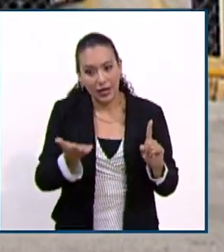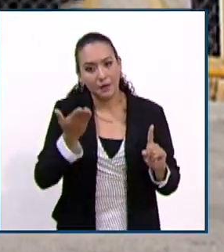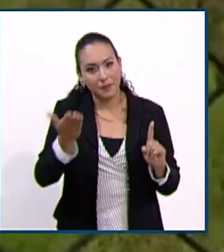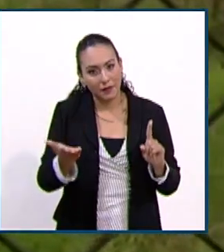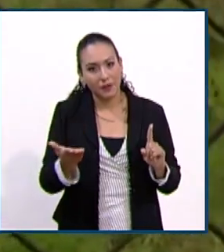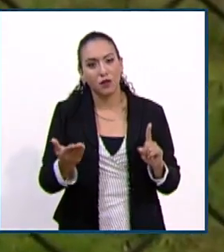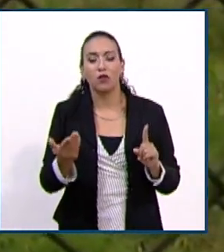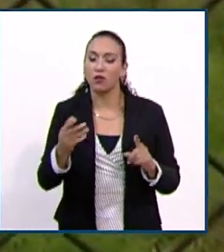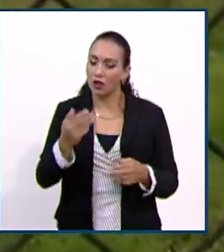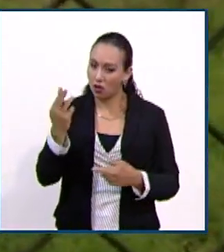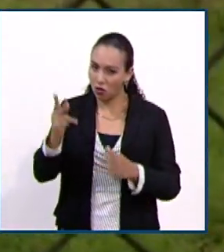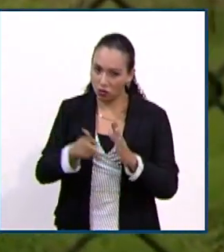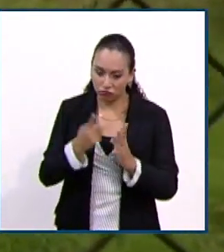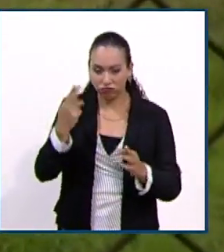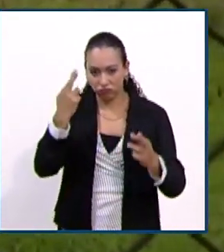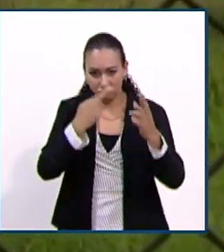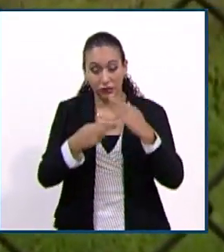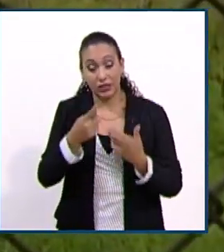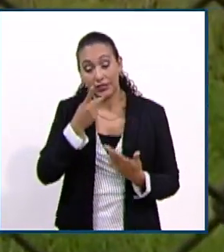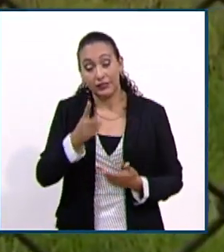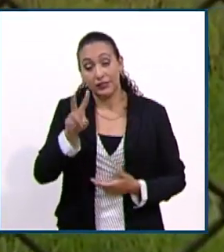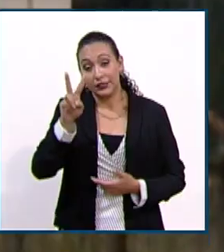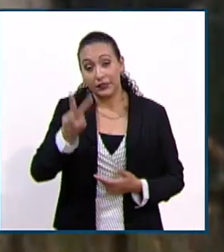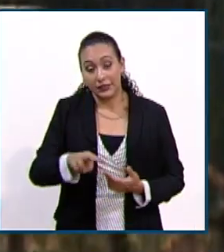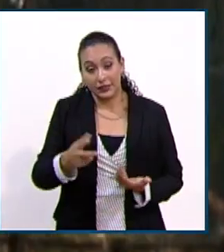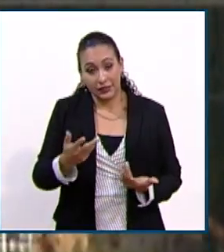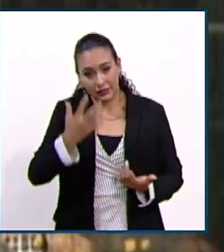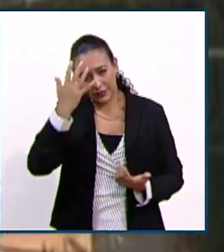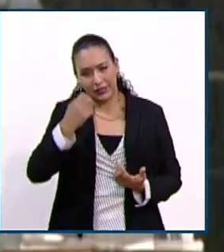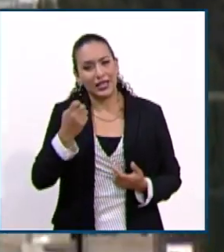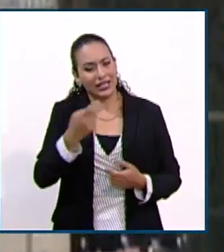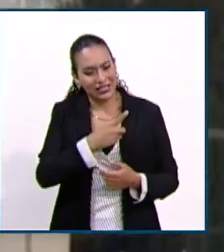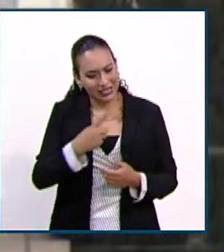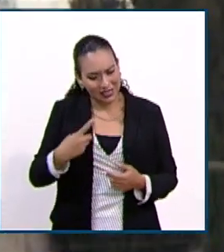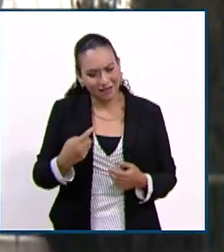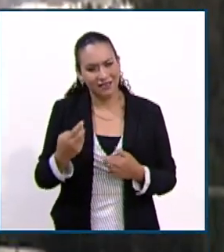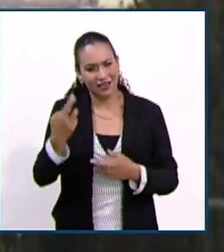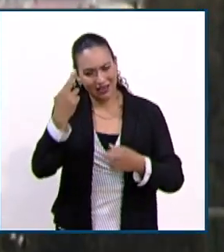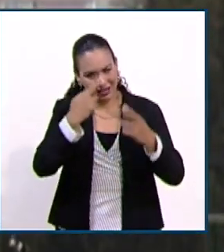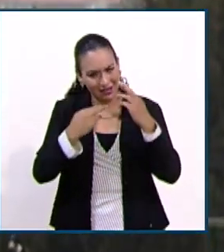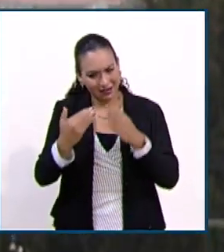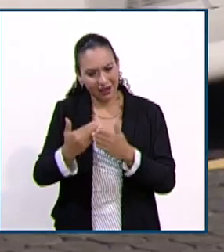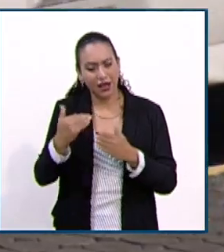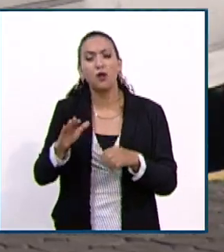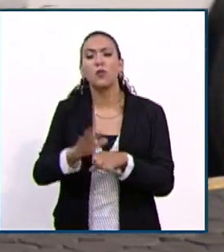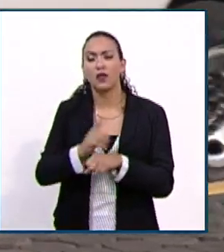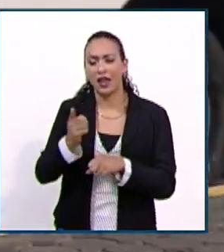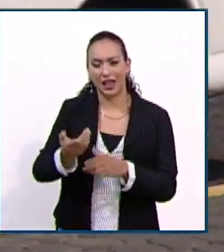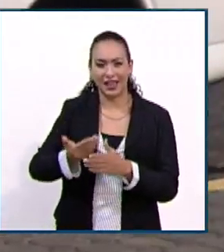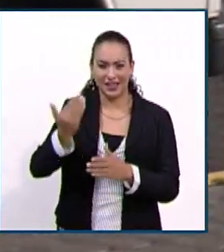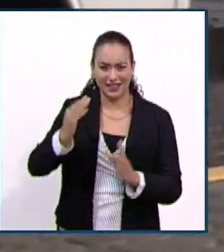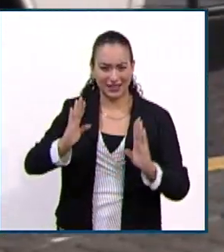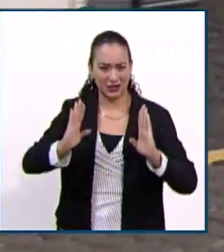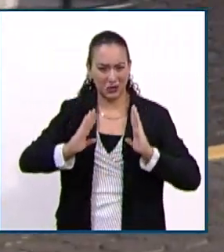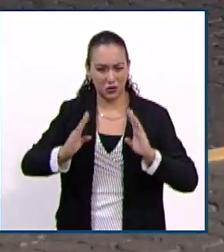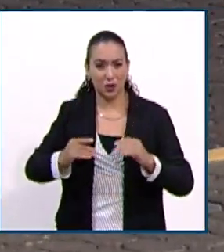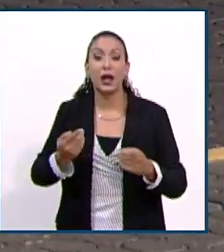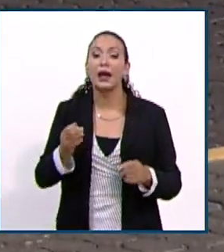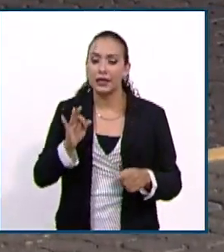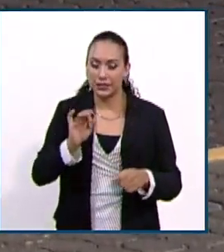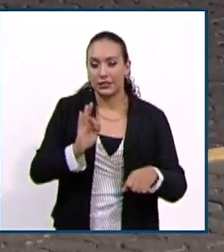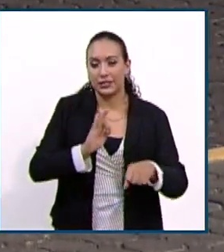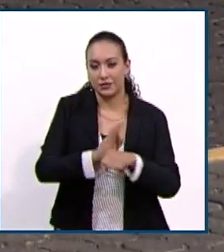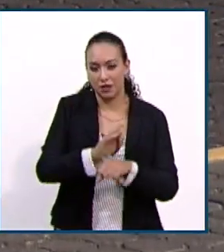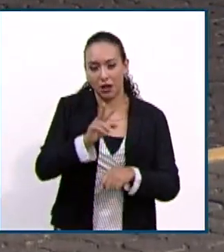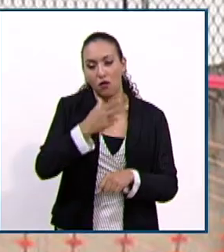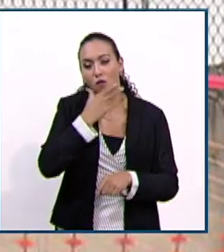cierre de instrucción. Lamentó que no se haya tomado en cuenta el análisis de riesgo que presentó la Guardia Nacional en favor de Vallarta y